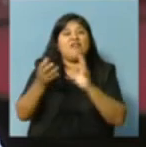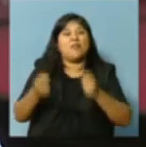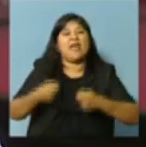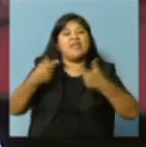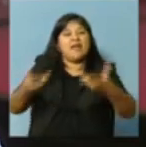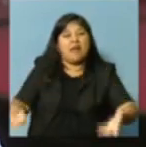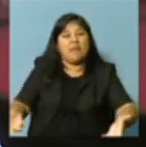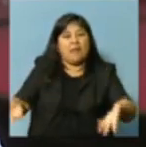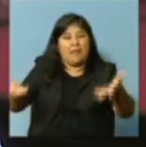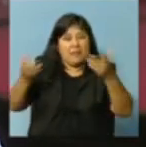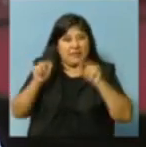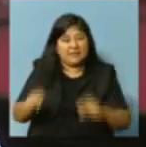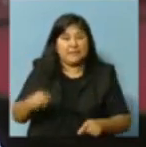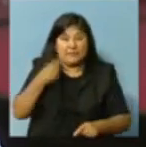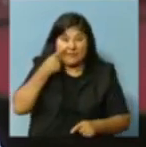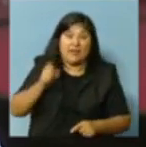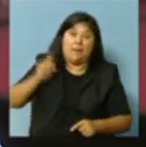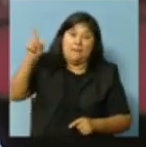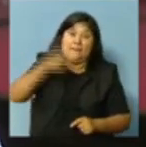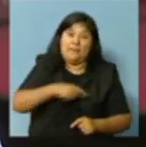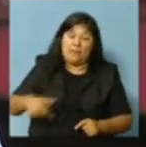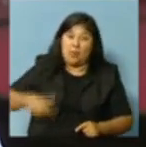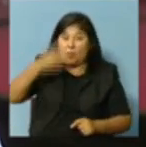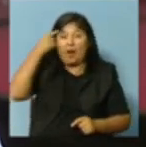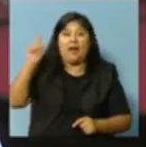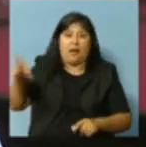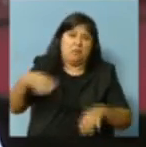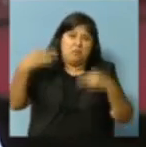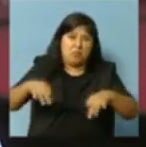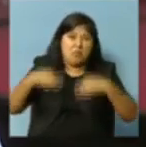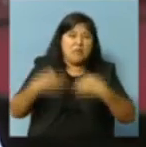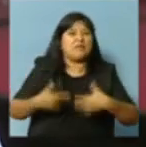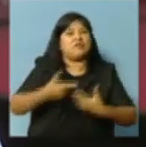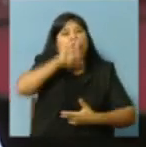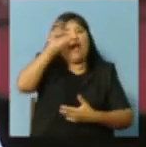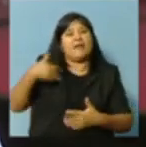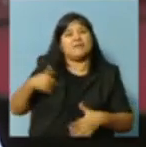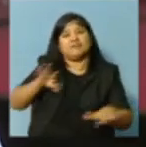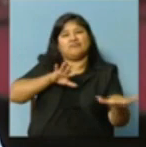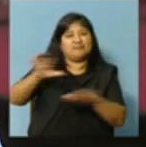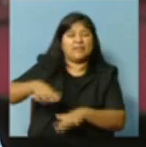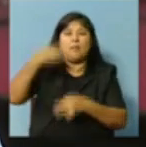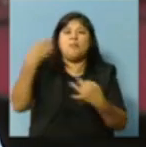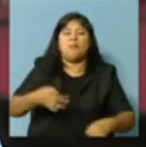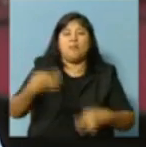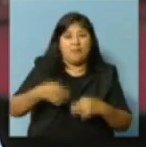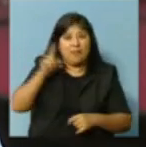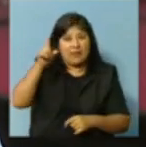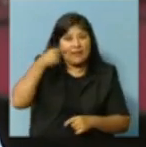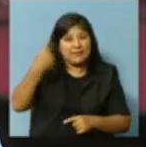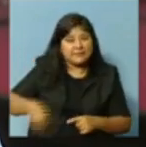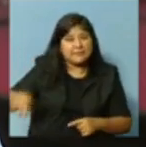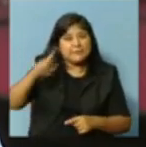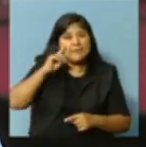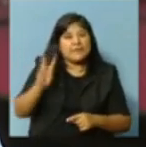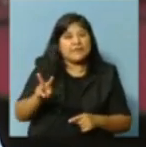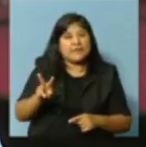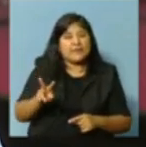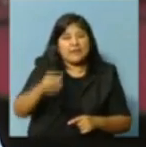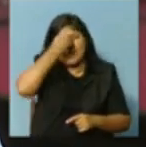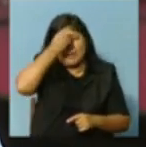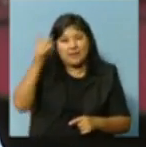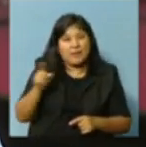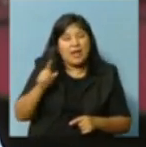morales es un ejemplo es un ejemplo para toda la argentina ministro para finalizar queda de solá que hay una mayor